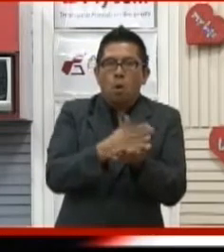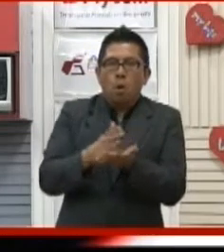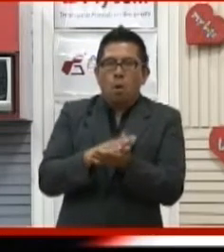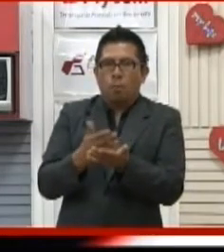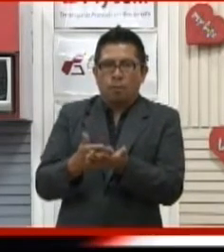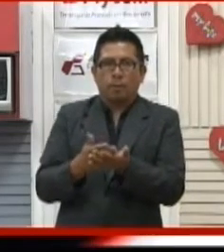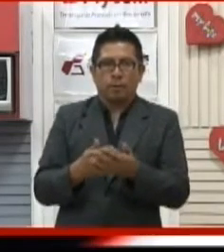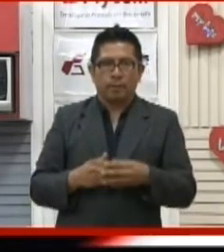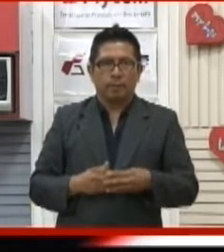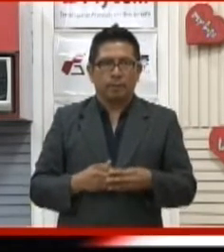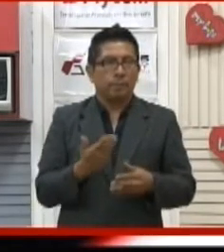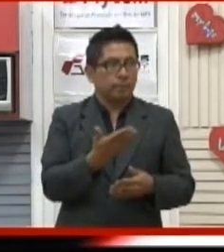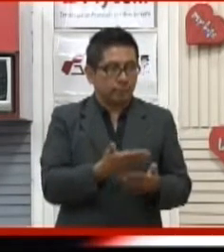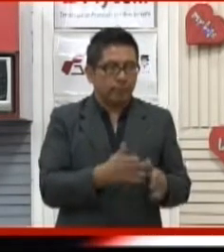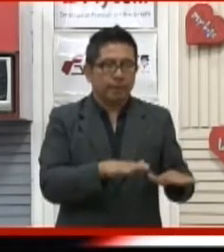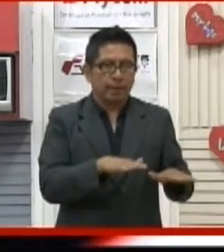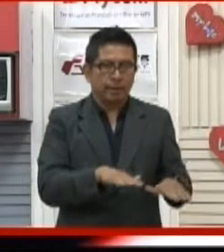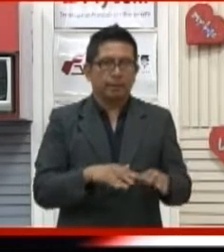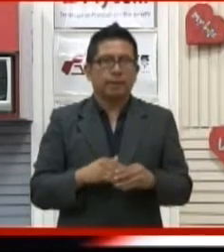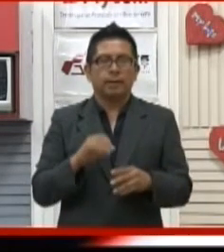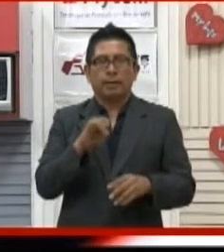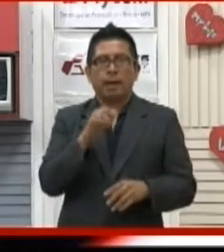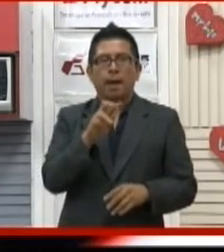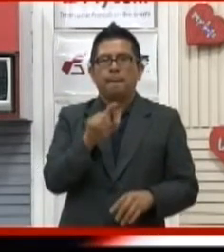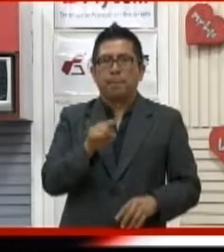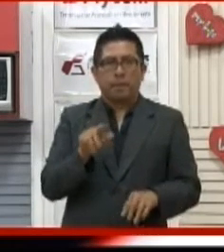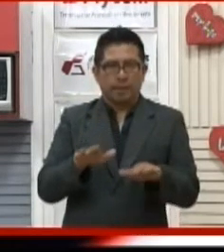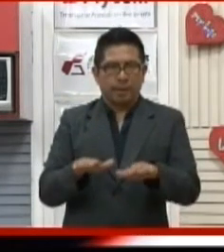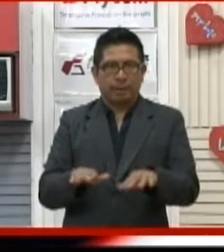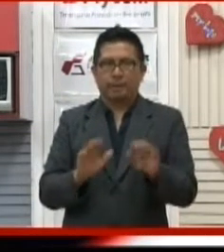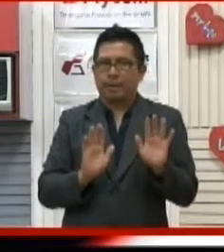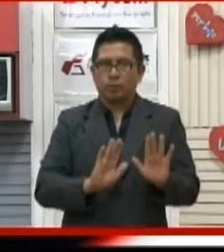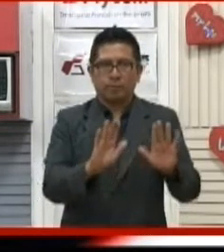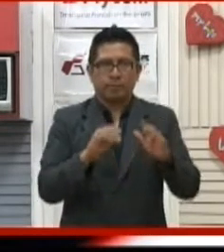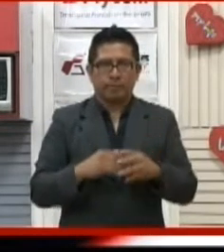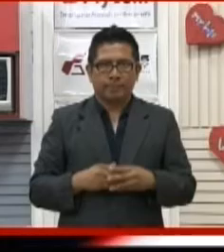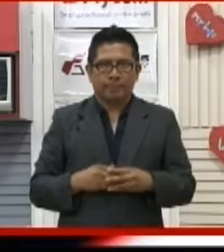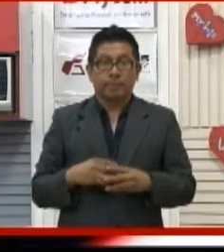este tipo de información. Licenciada, gracias. Yasmín, gracias por habernos acompañado. Gracias, éxitos. Gracias, mi